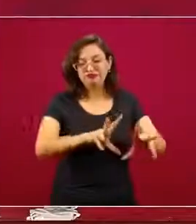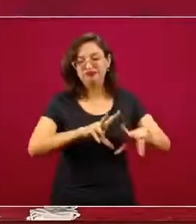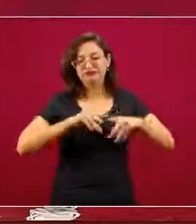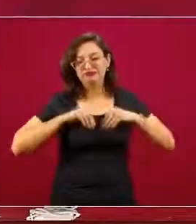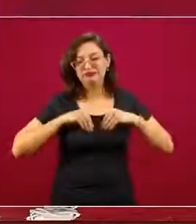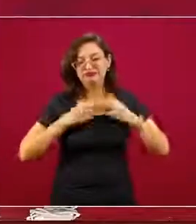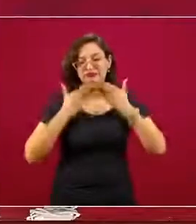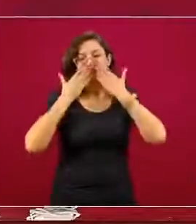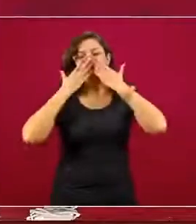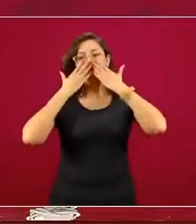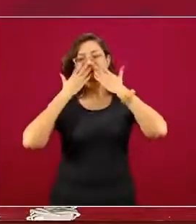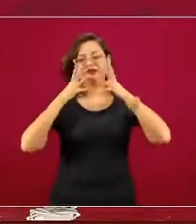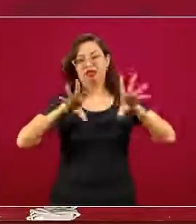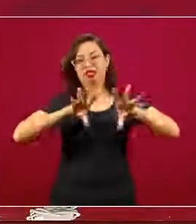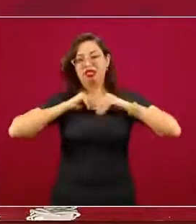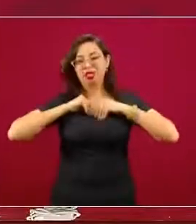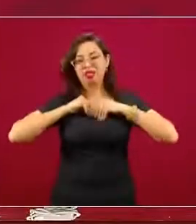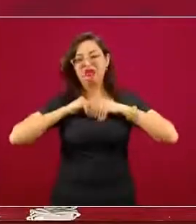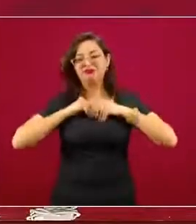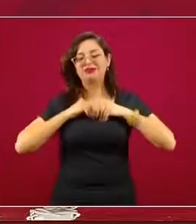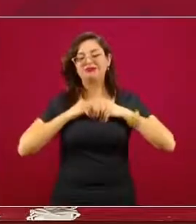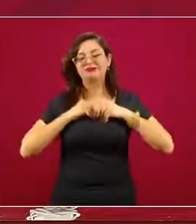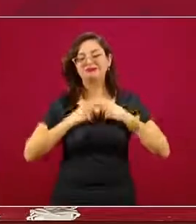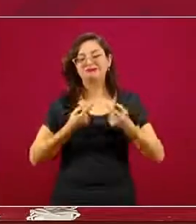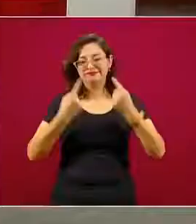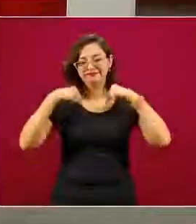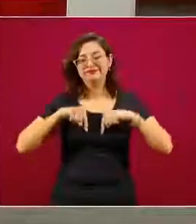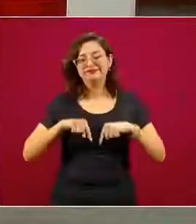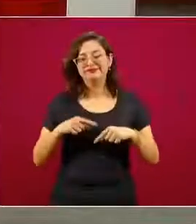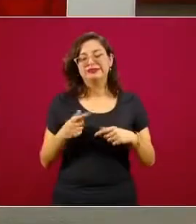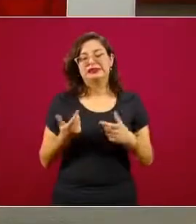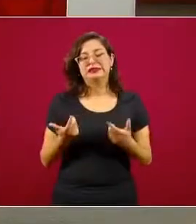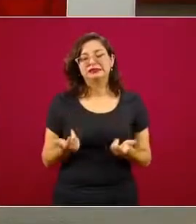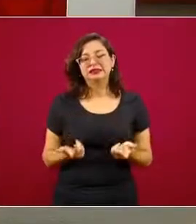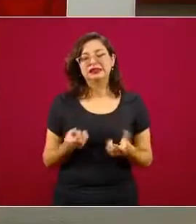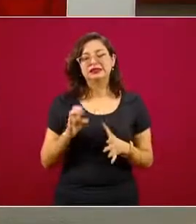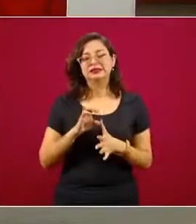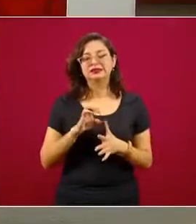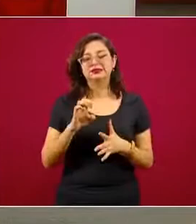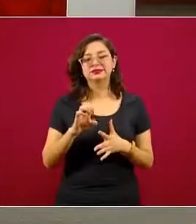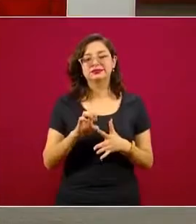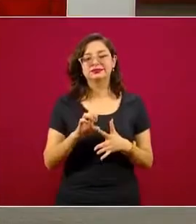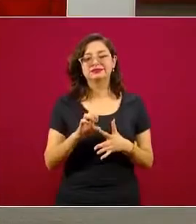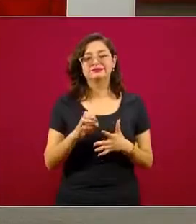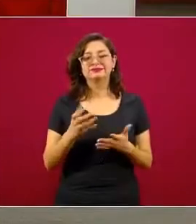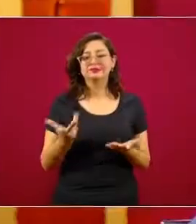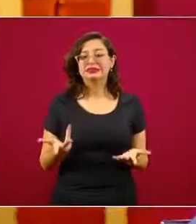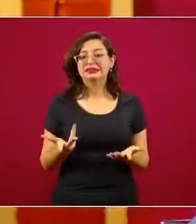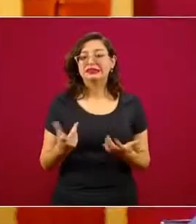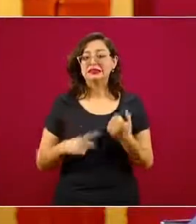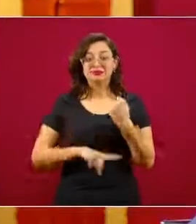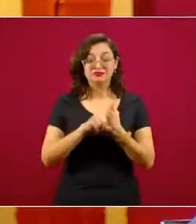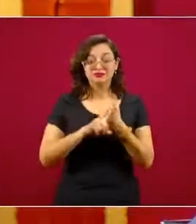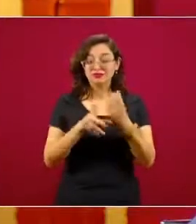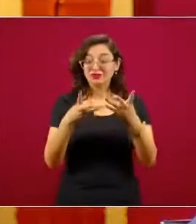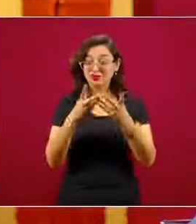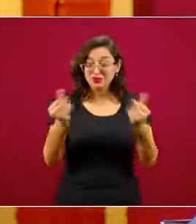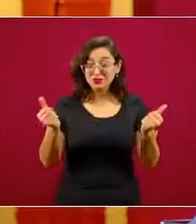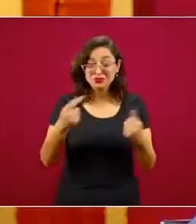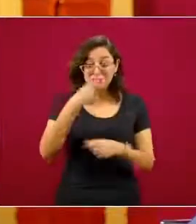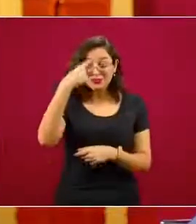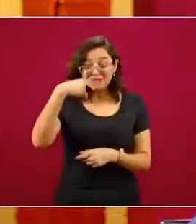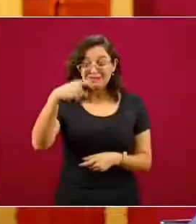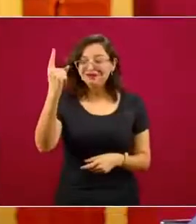sus rostros, y a partir de ello que entre el virus. Entonces, no hay una solución fácil, en la medida en que hay